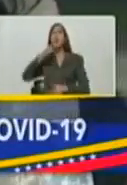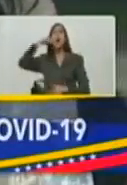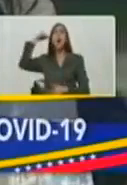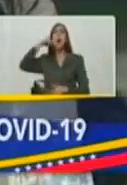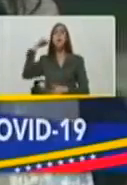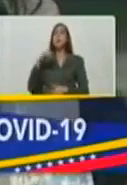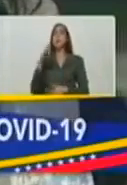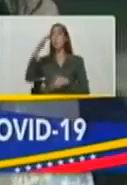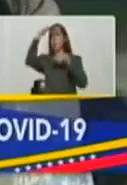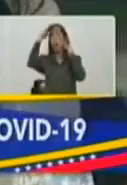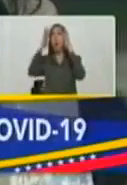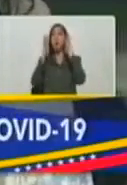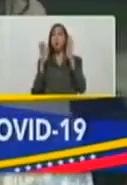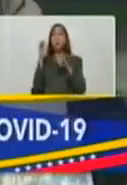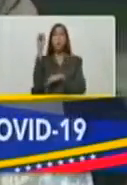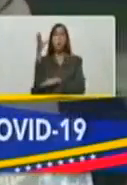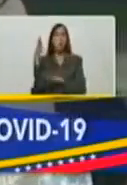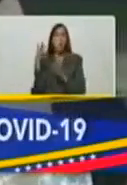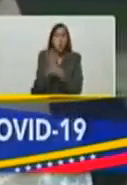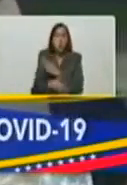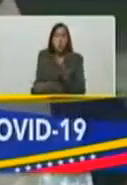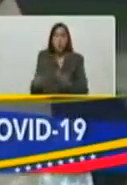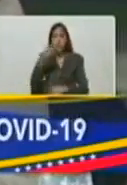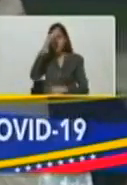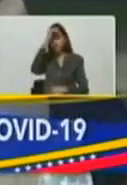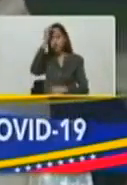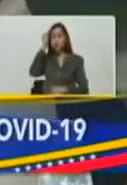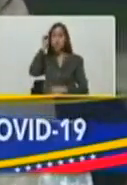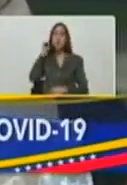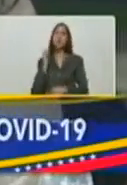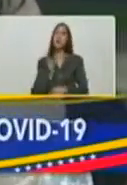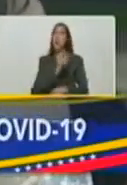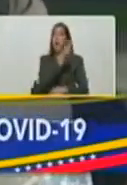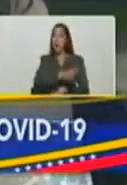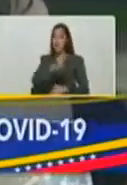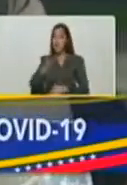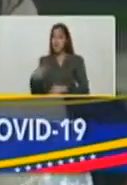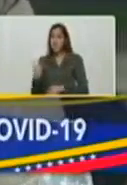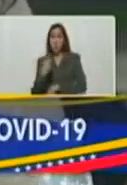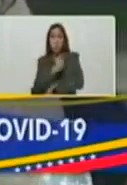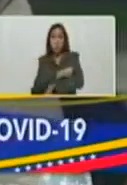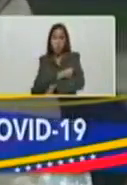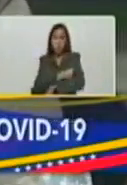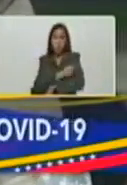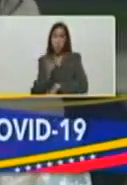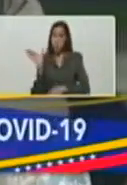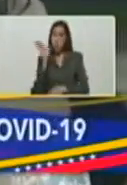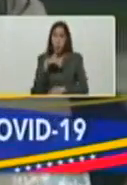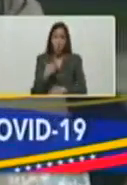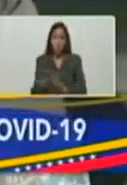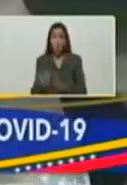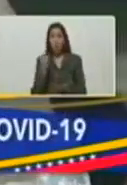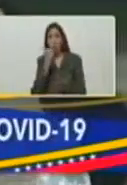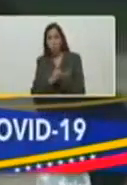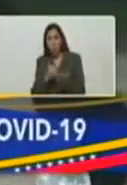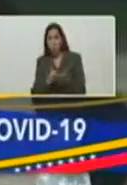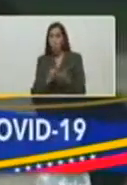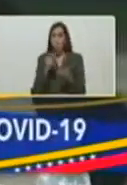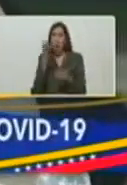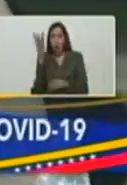luz amarilla, quiere decir que las personas o no se han vacunado o no han registrado en el sistema patria que se